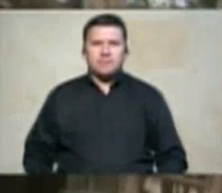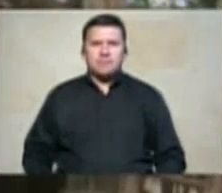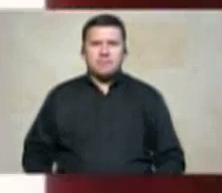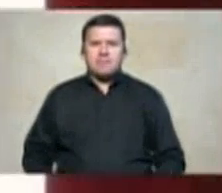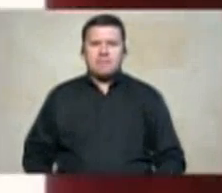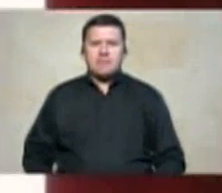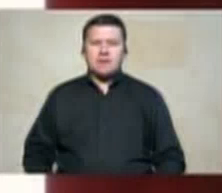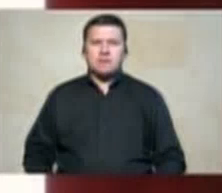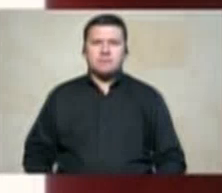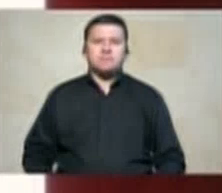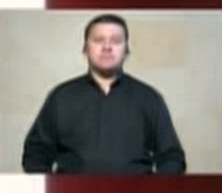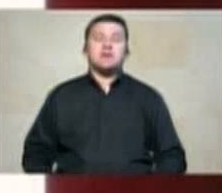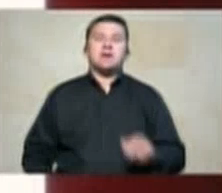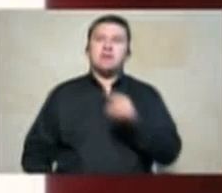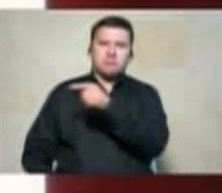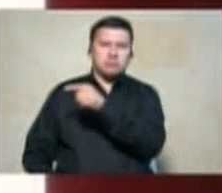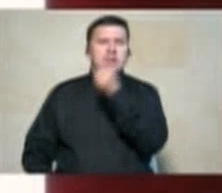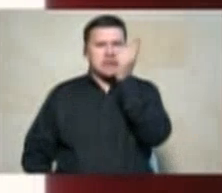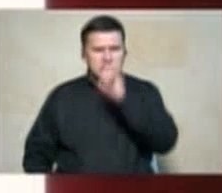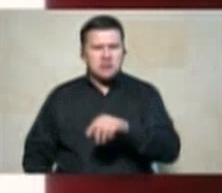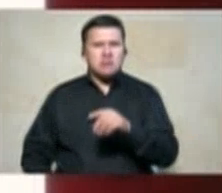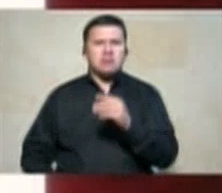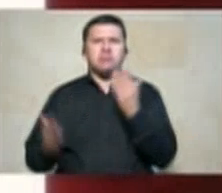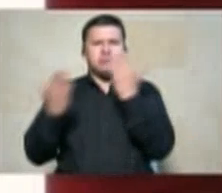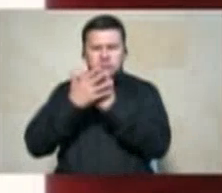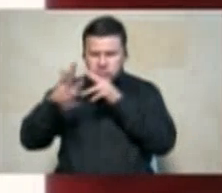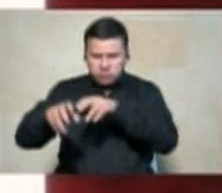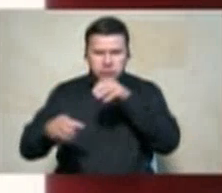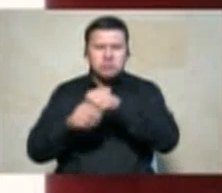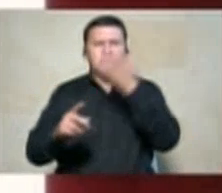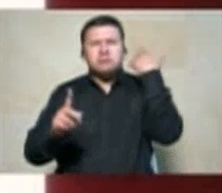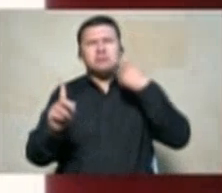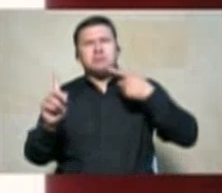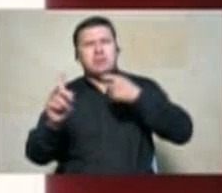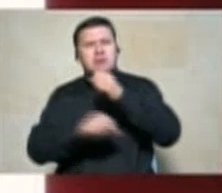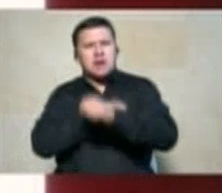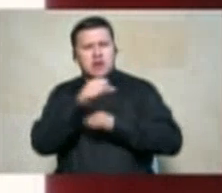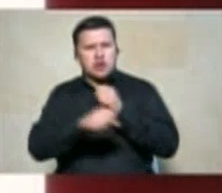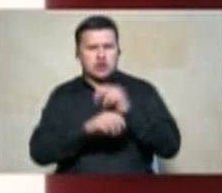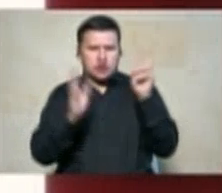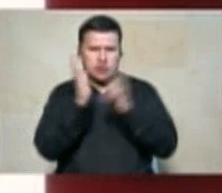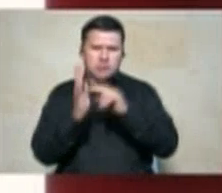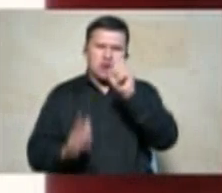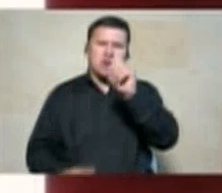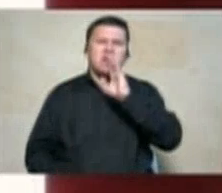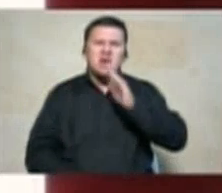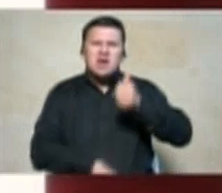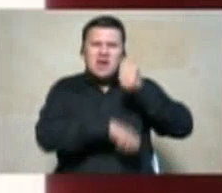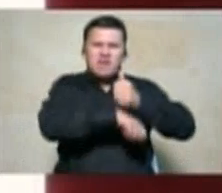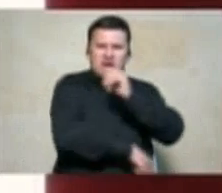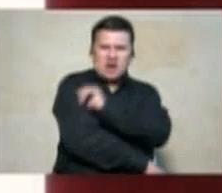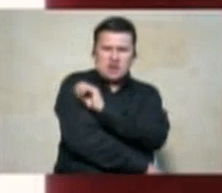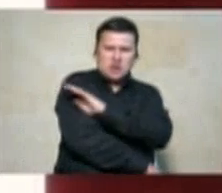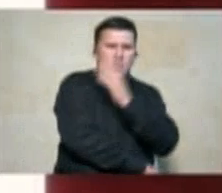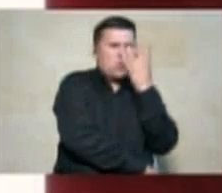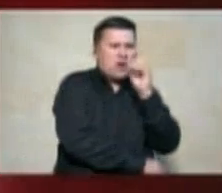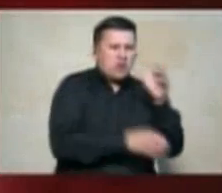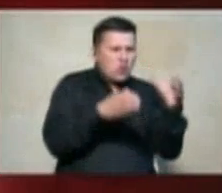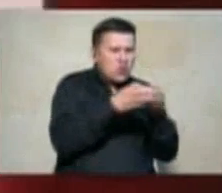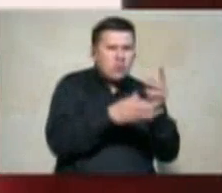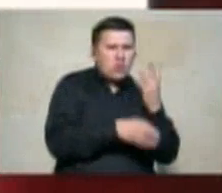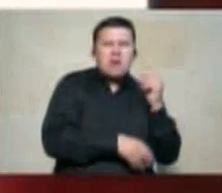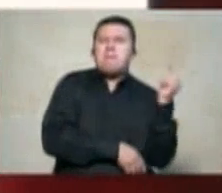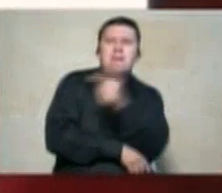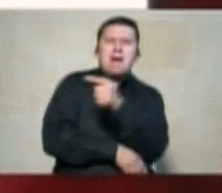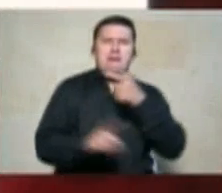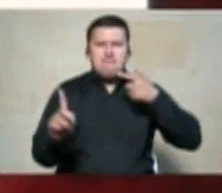asesinado en 2001 por hombres de Jorge 40, pero el 31 de diciembre de 2004, la notaria de Pivicay formalizó una compra a Ana Elena Martínez